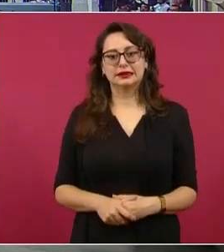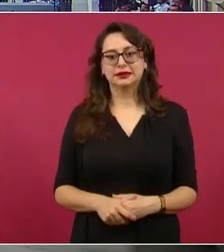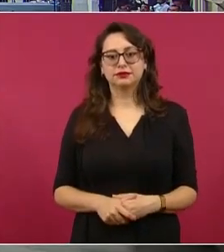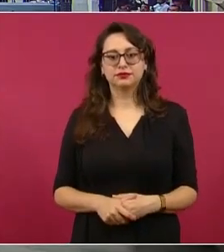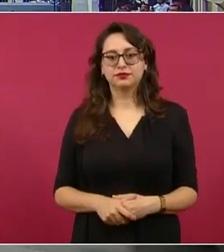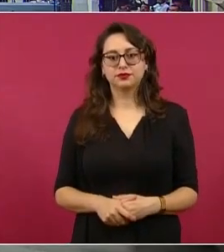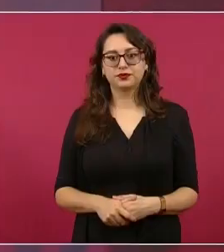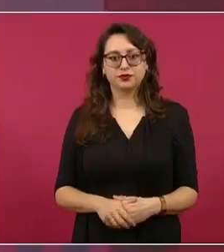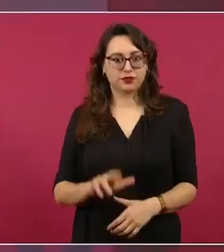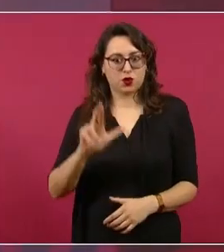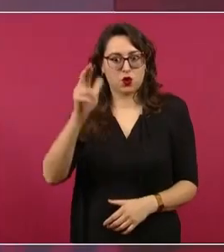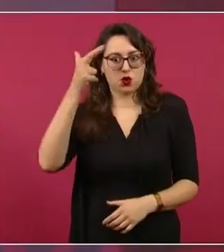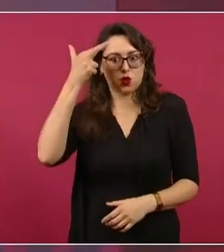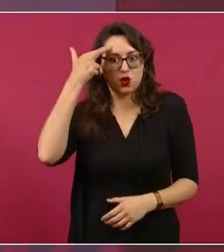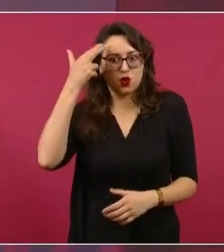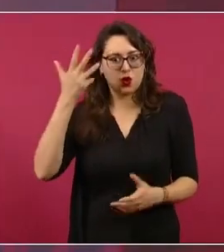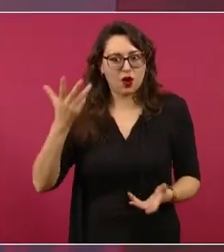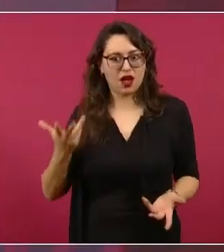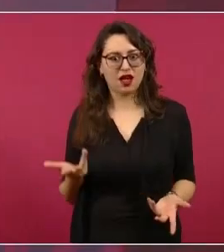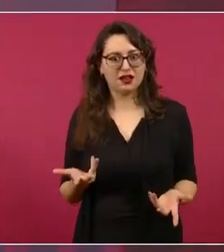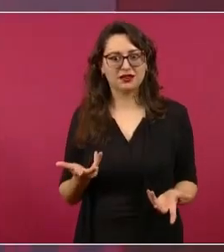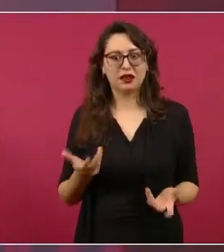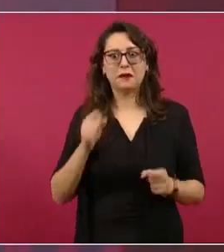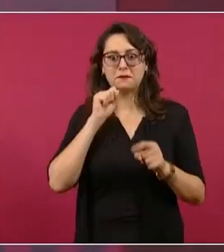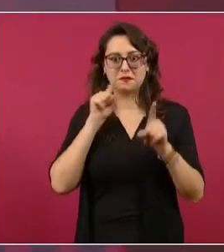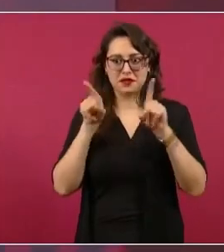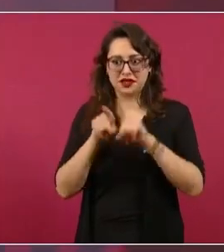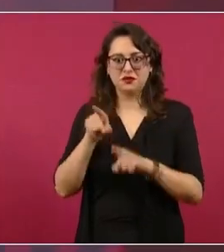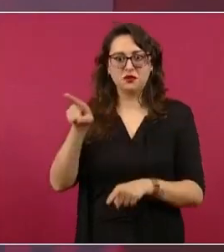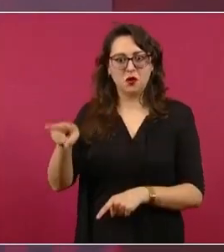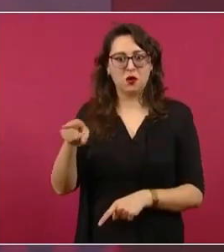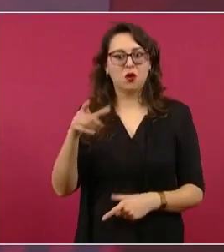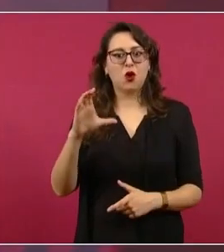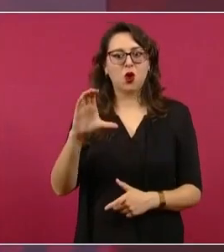a el licenciado Colosio.